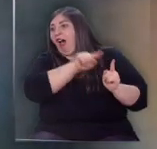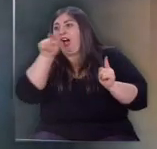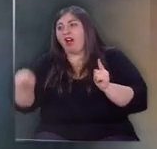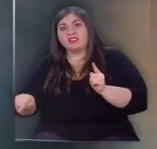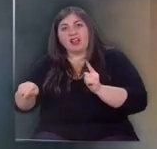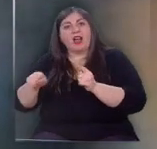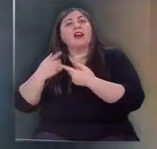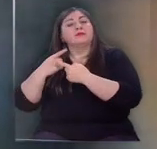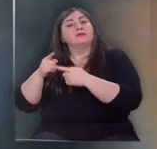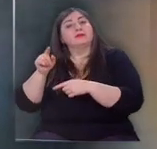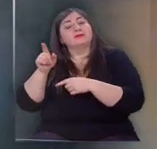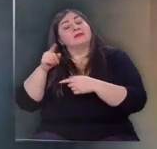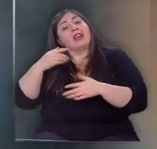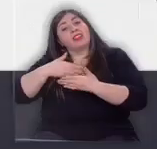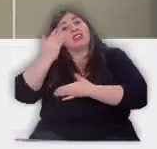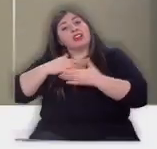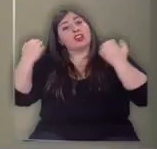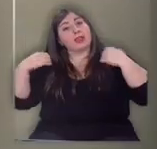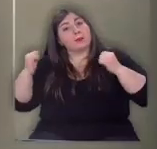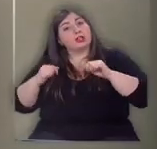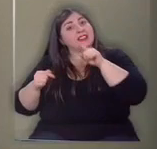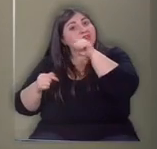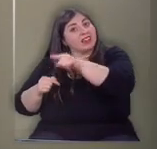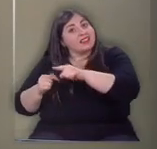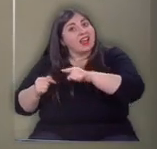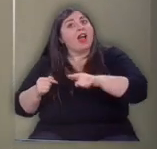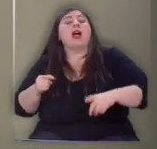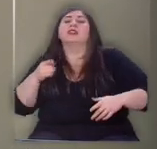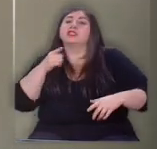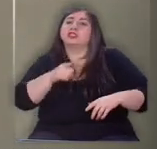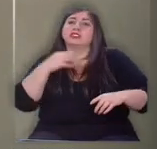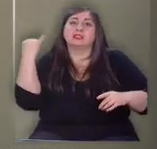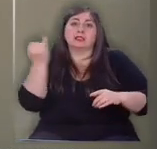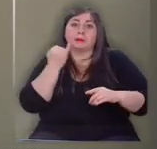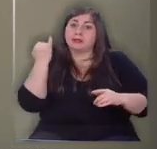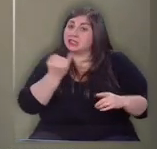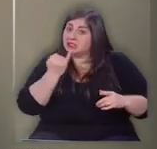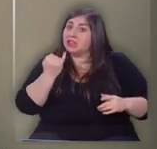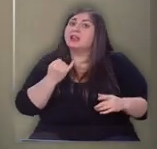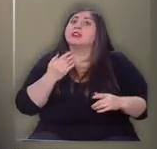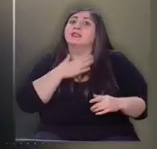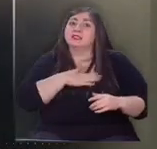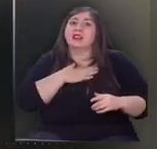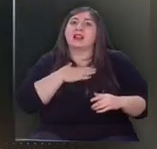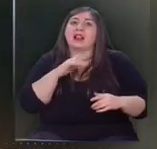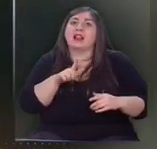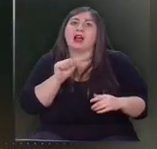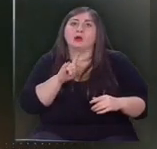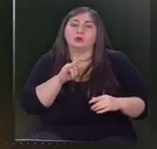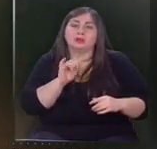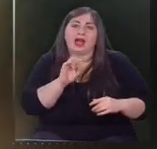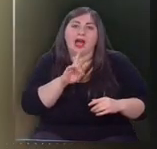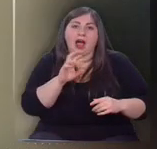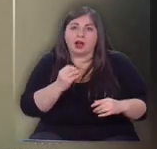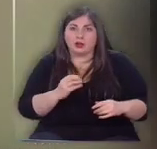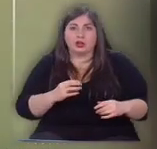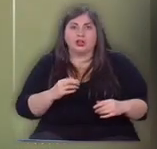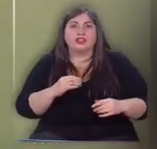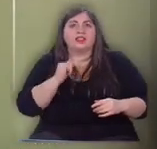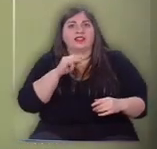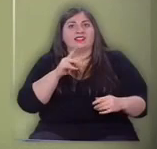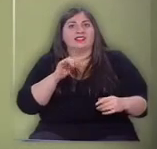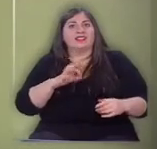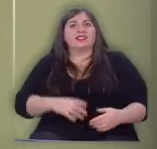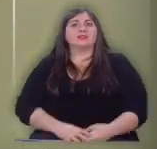Añade Diario Sport que cuenta que esto independiente, que quieran contar con Lautaro Martínez, el delantero hoy del Inter, que podría ir